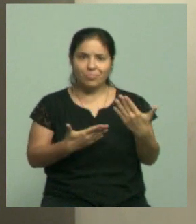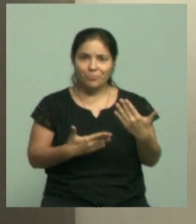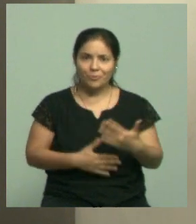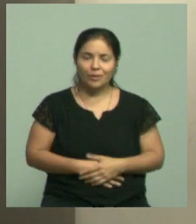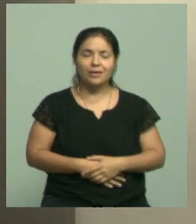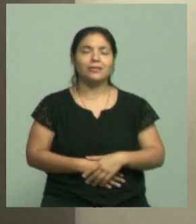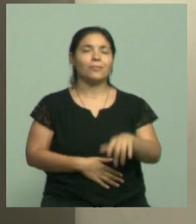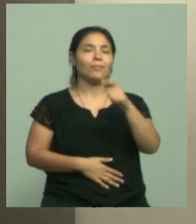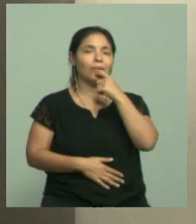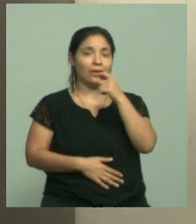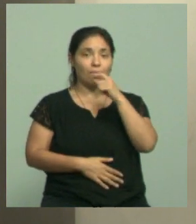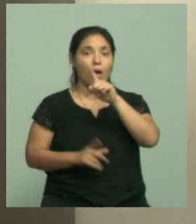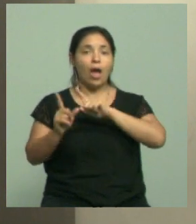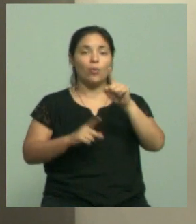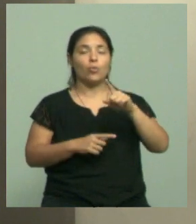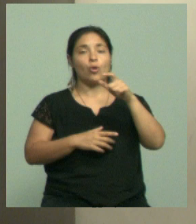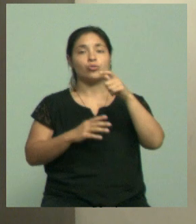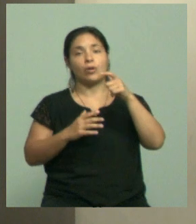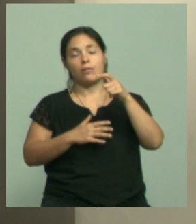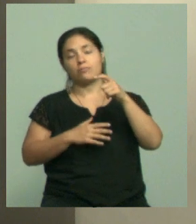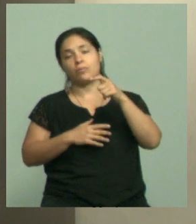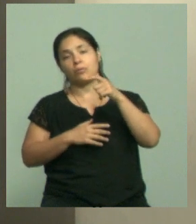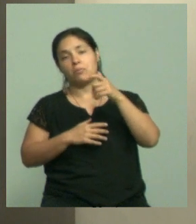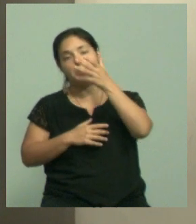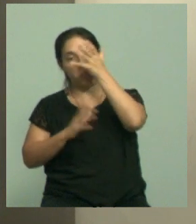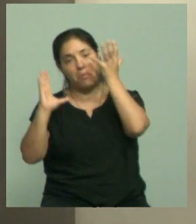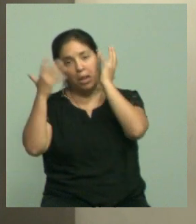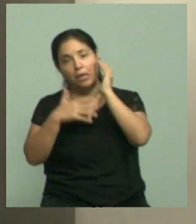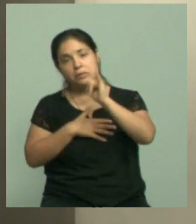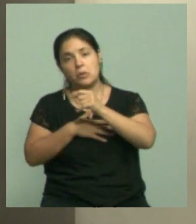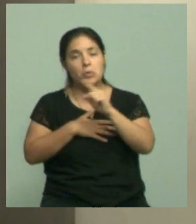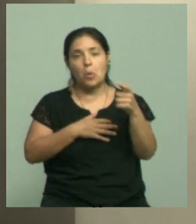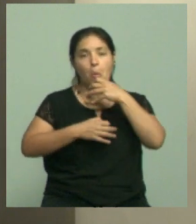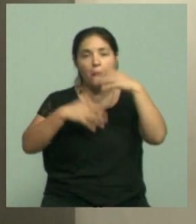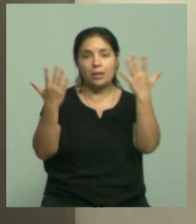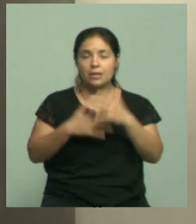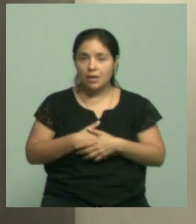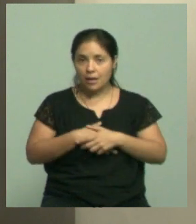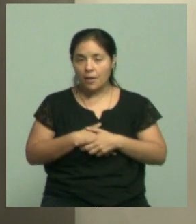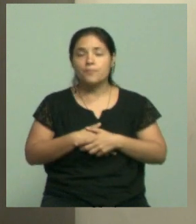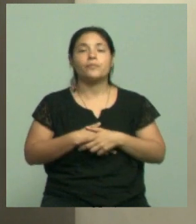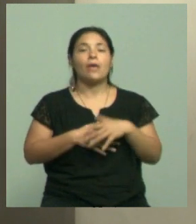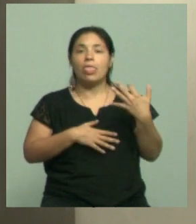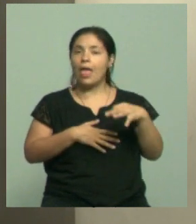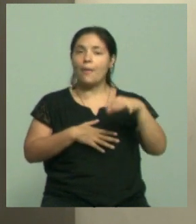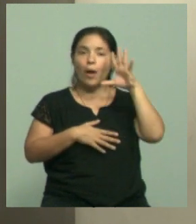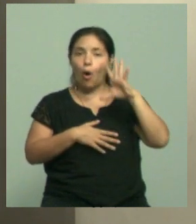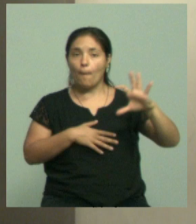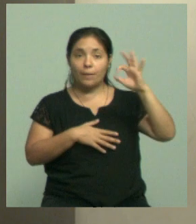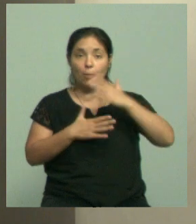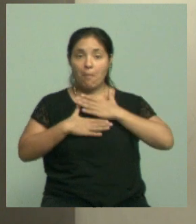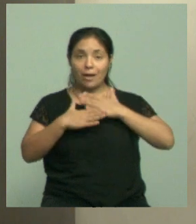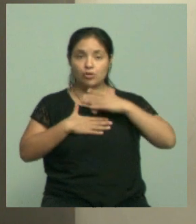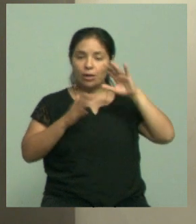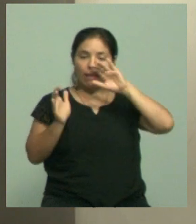un gobernante, sea Milei o no, necesita separar por ahí esa convicción ideológica con lo que